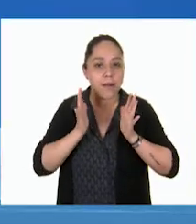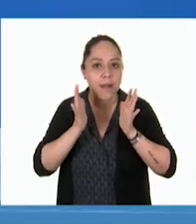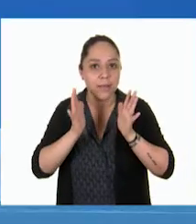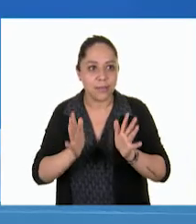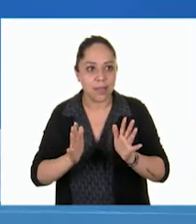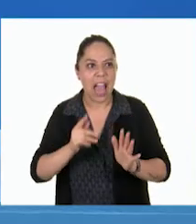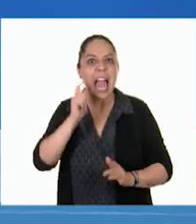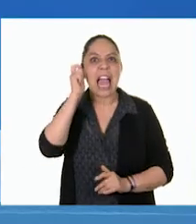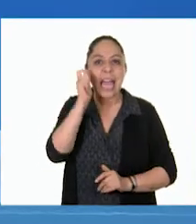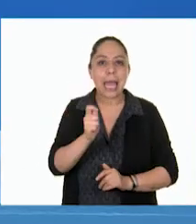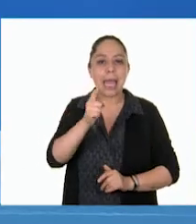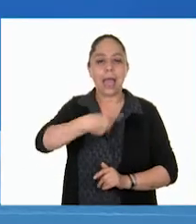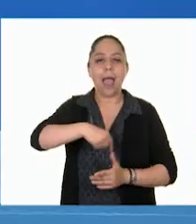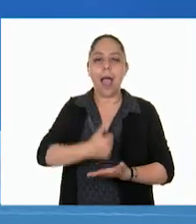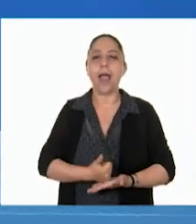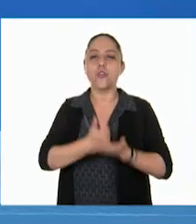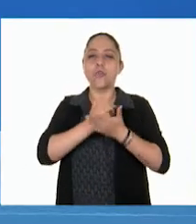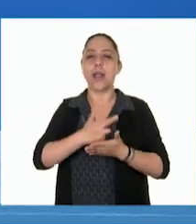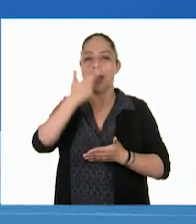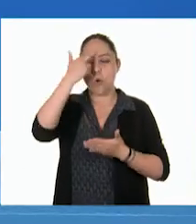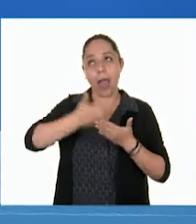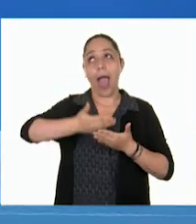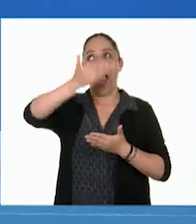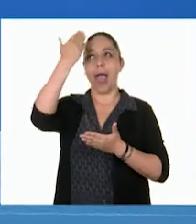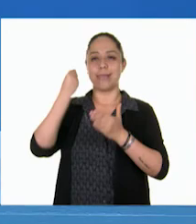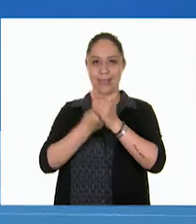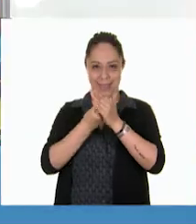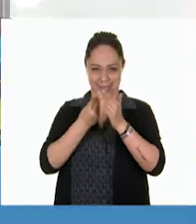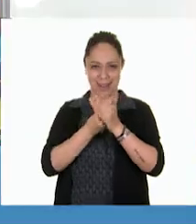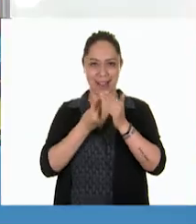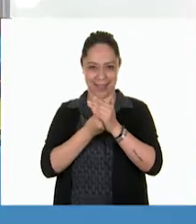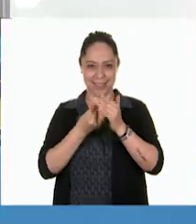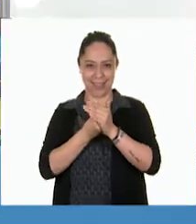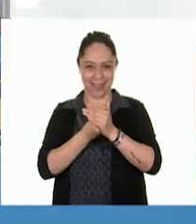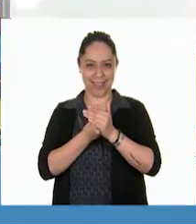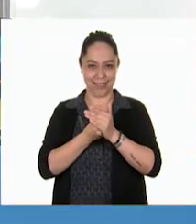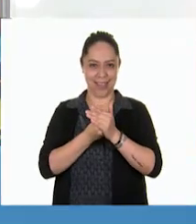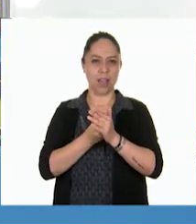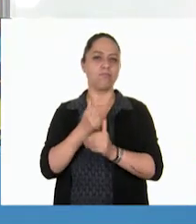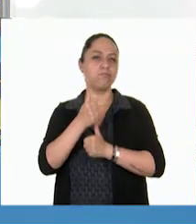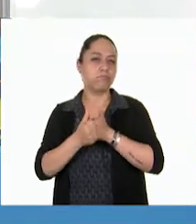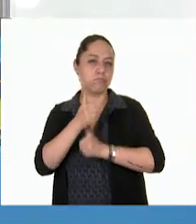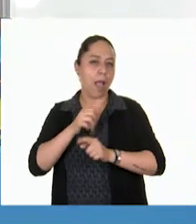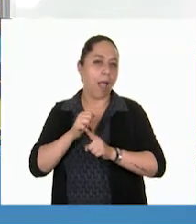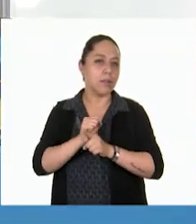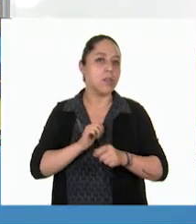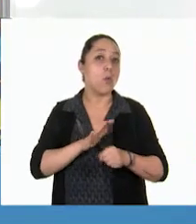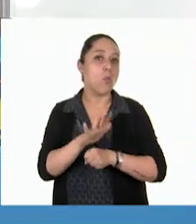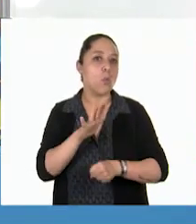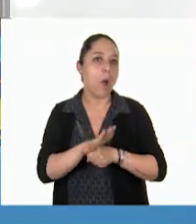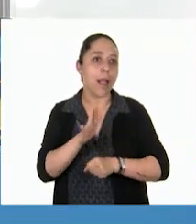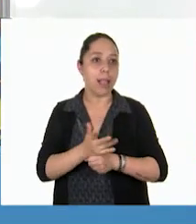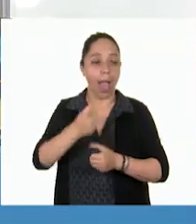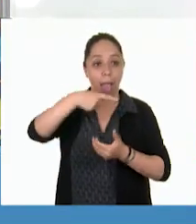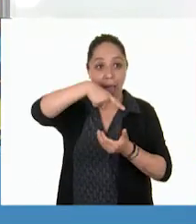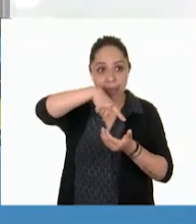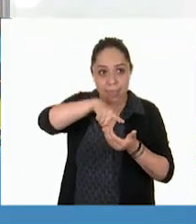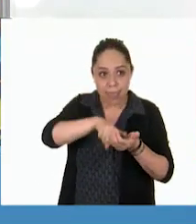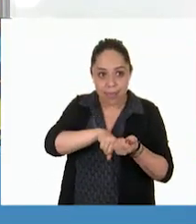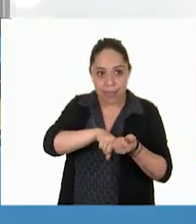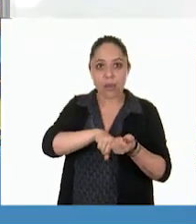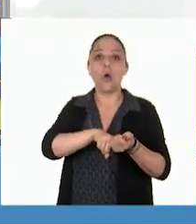ayudará a recordar lo que vimos la clase pasada. El reto consiste en ir descubriendo lo que hay en